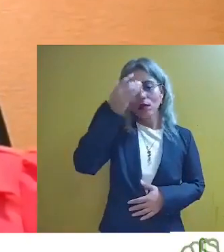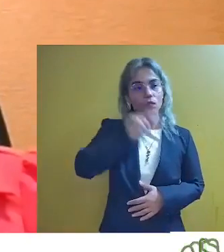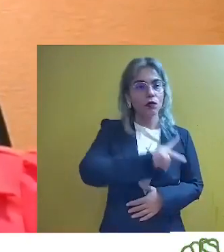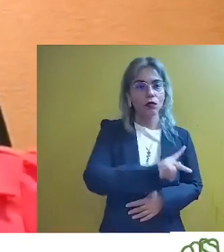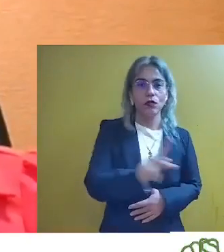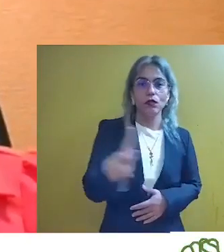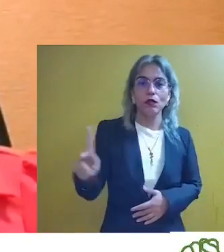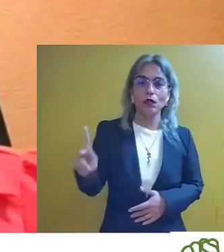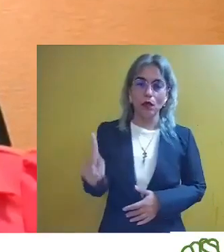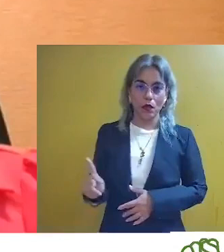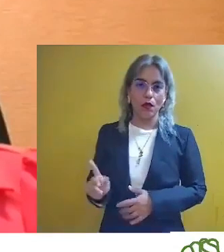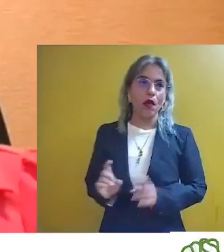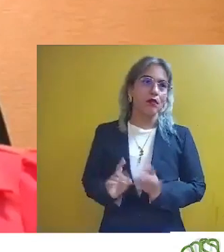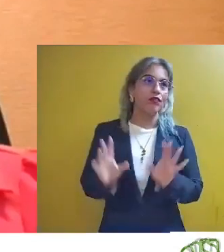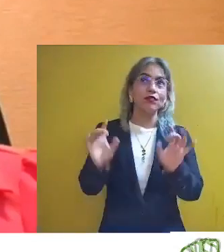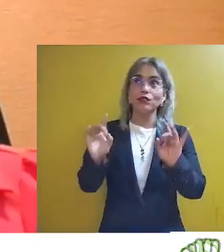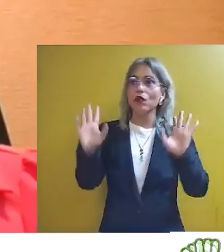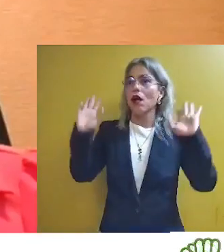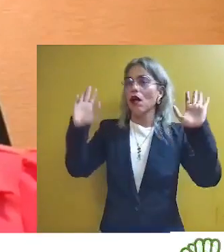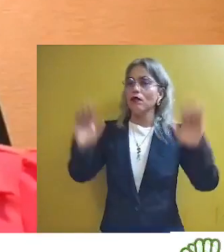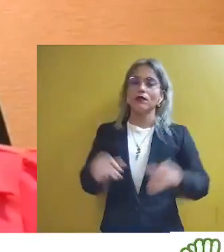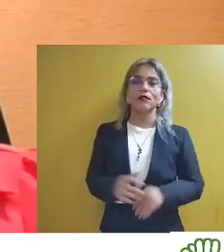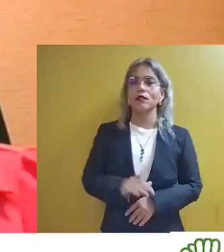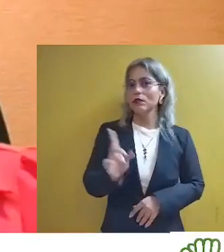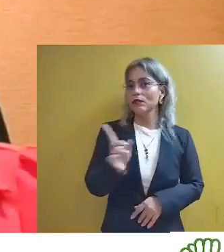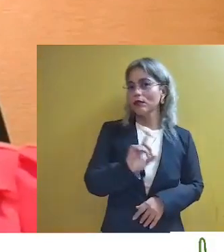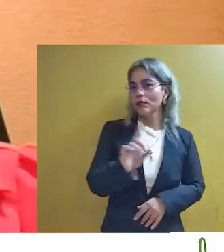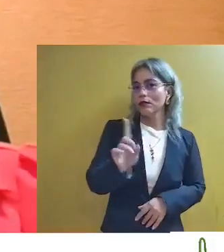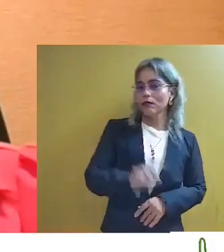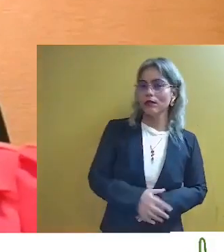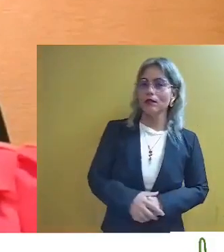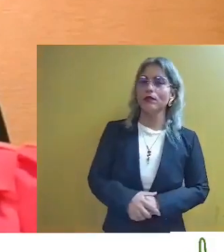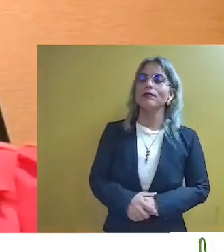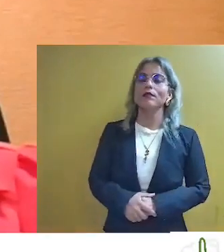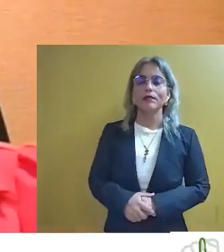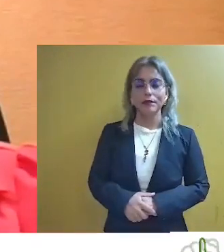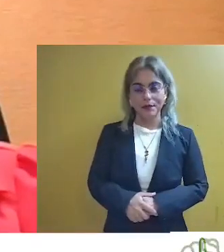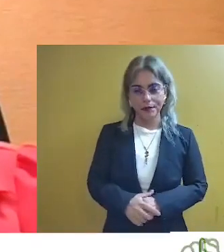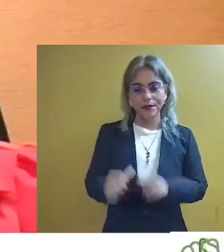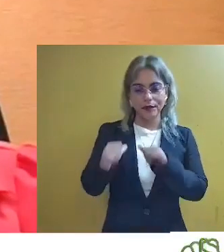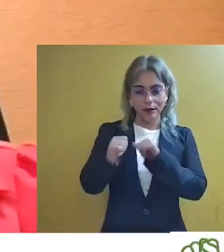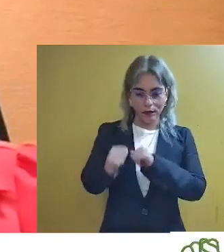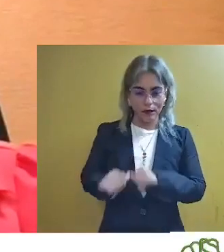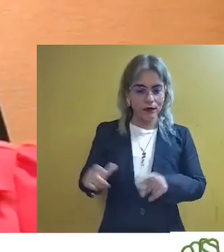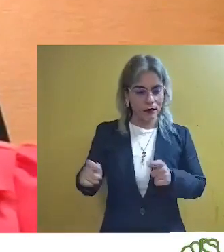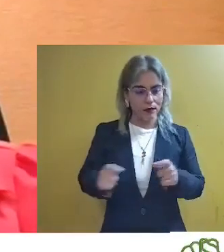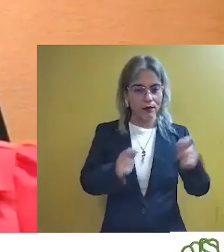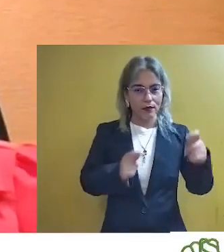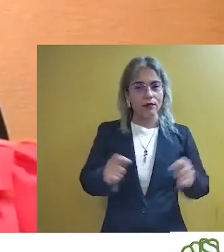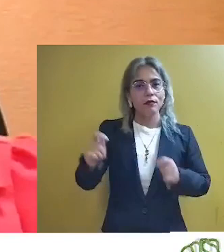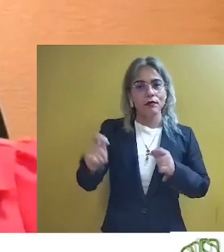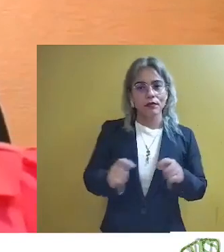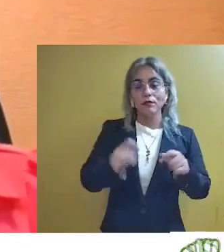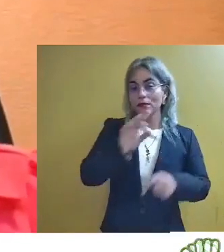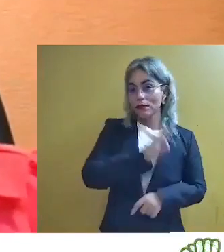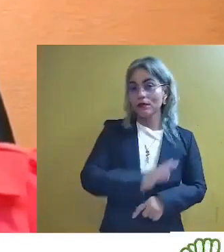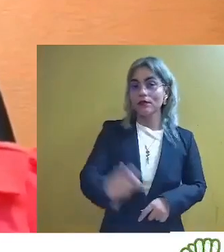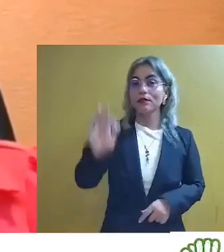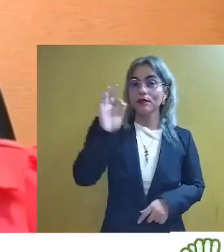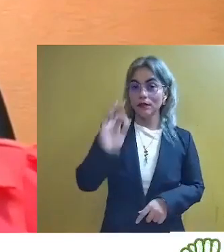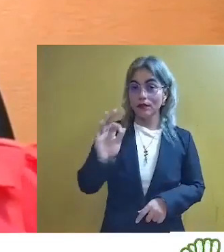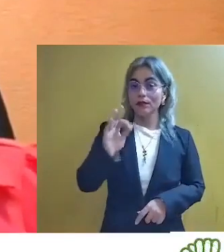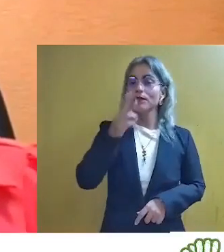era imprevisible y estuvo en el control de la autoridad obligada en el momento de resolver.